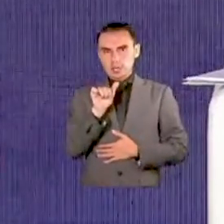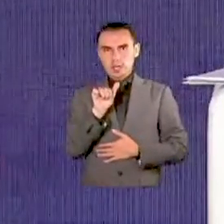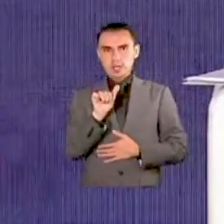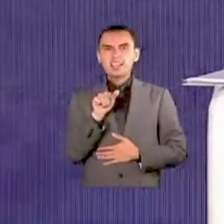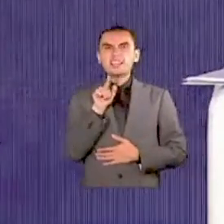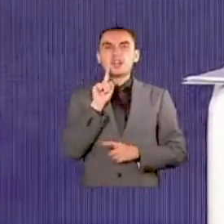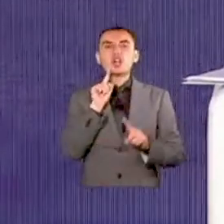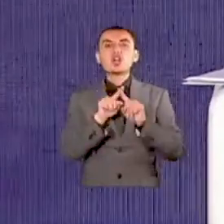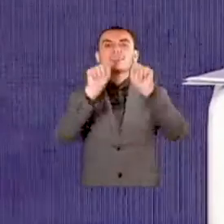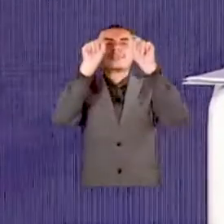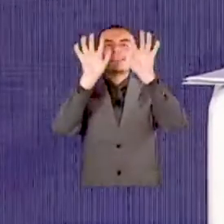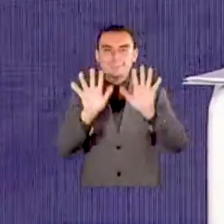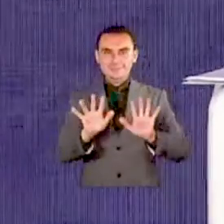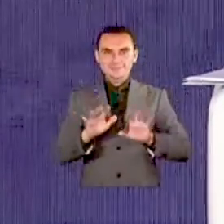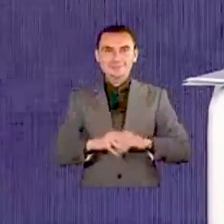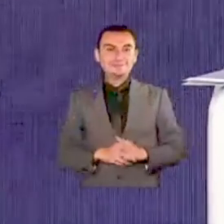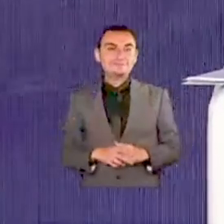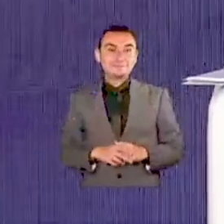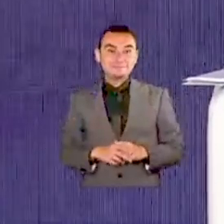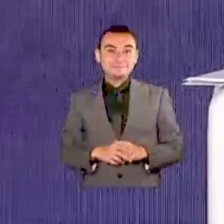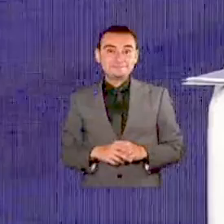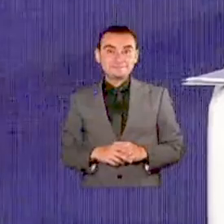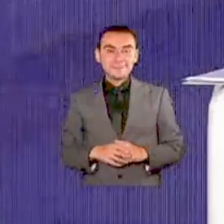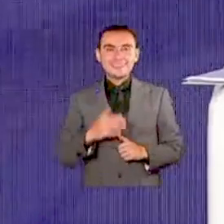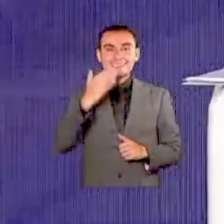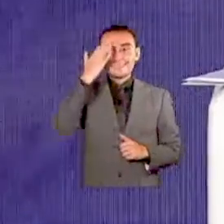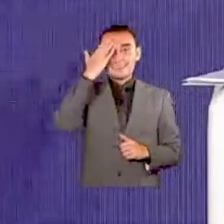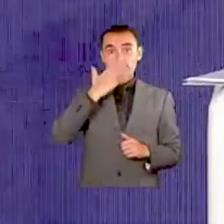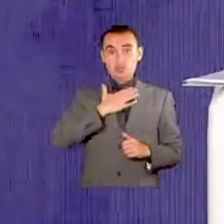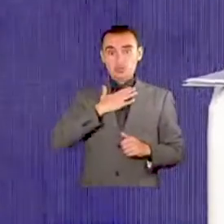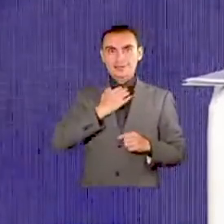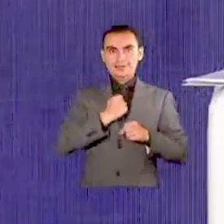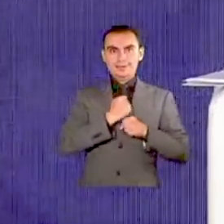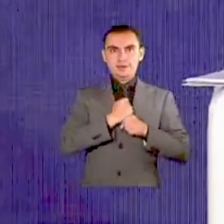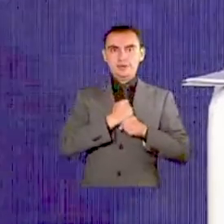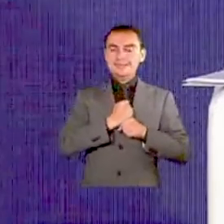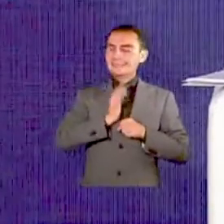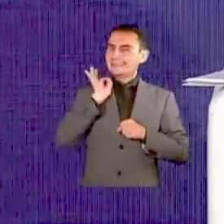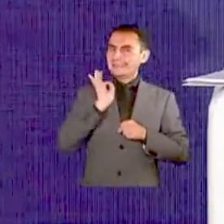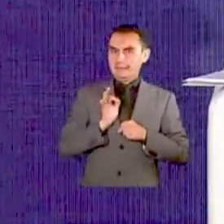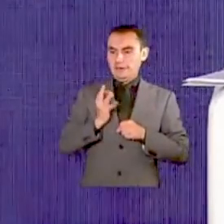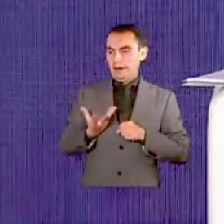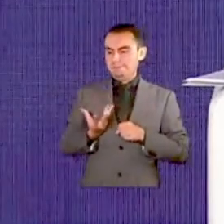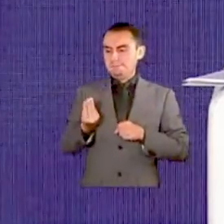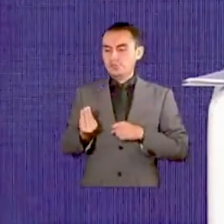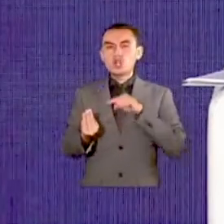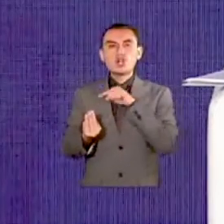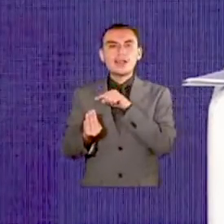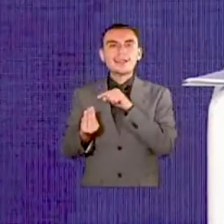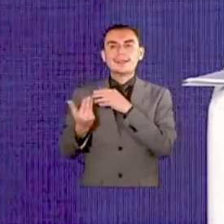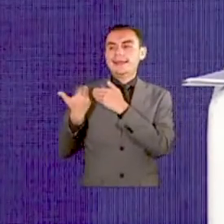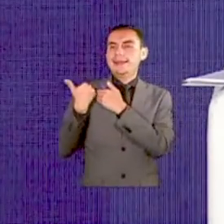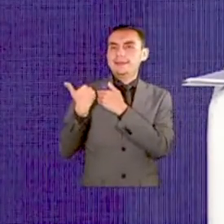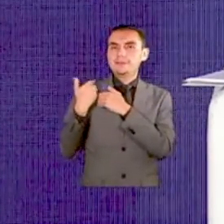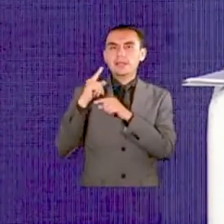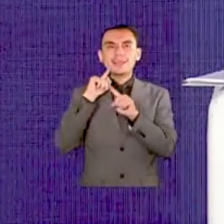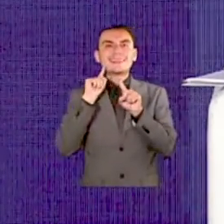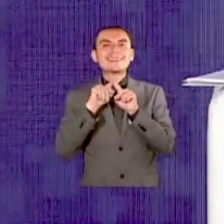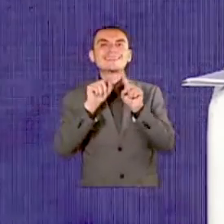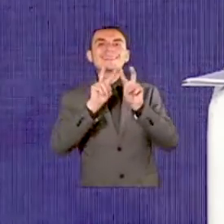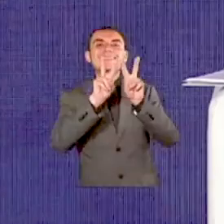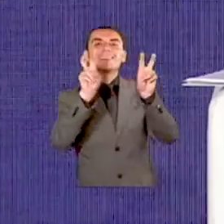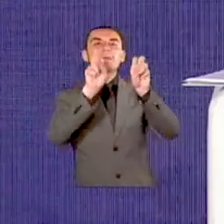que es de transparencia. Al lado de todo lo que trabajamos, hay una delegada exclusivamente dedicada a trabajar los temas